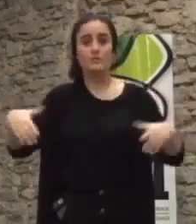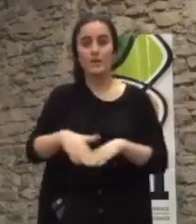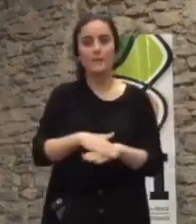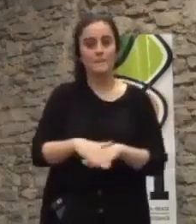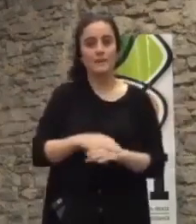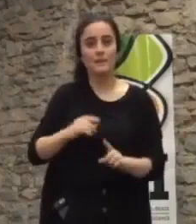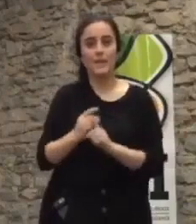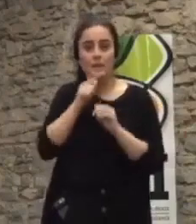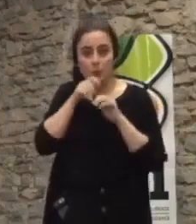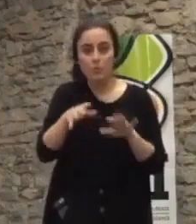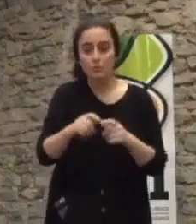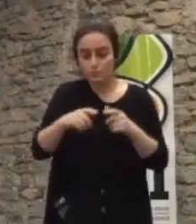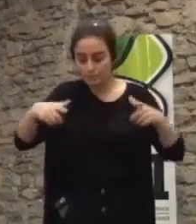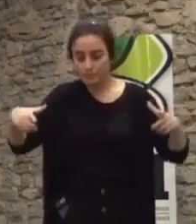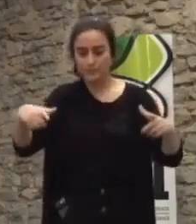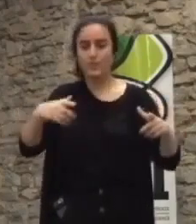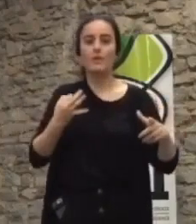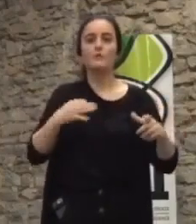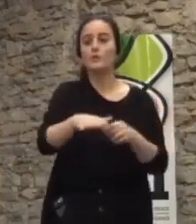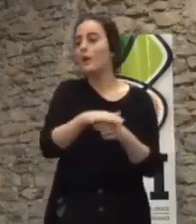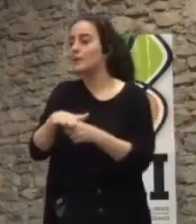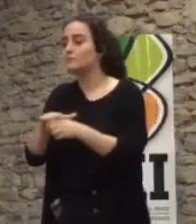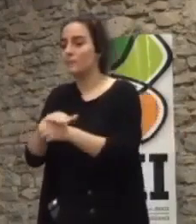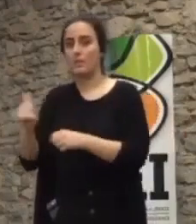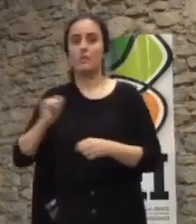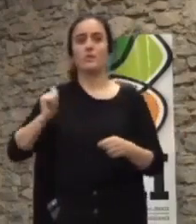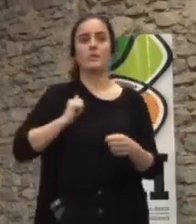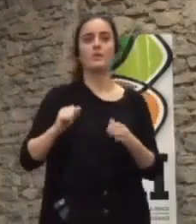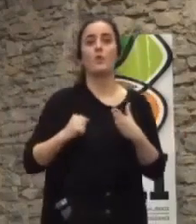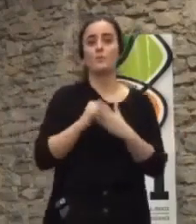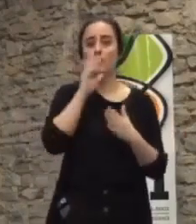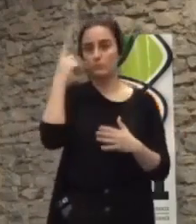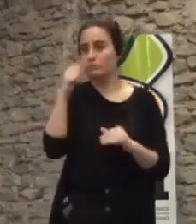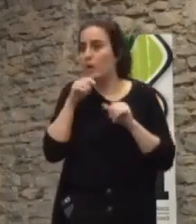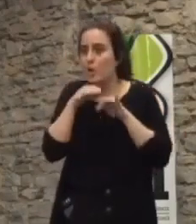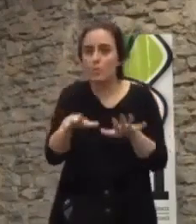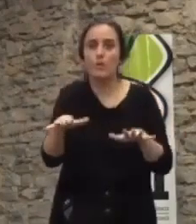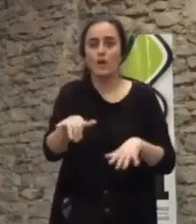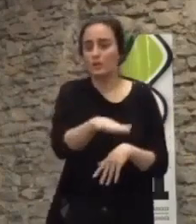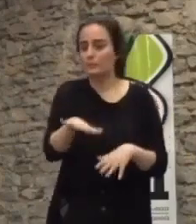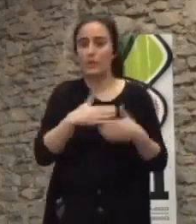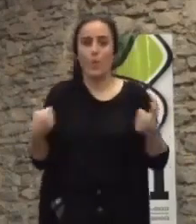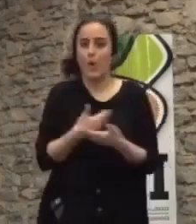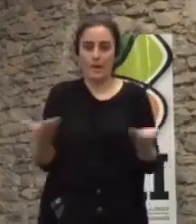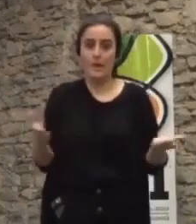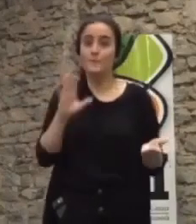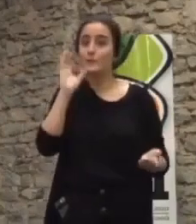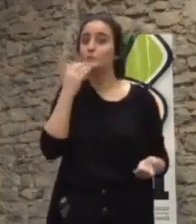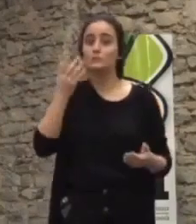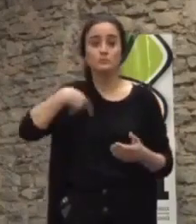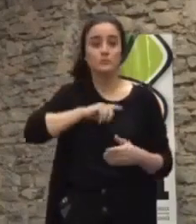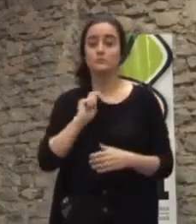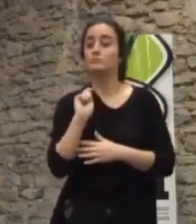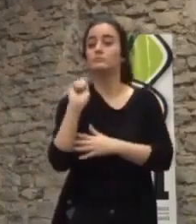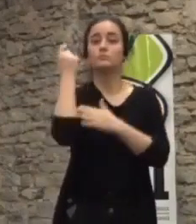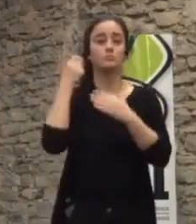antirrumores, bueno, pues se genere en todos los espacios posibles, porque, como sabéis, los rumores están en todos los espacios y en todos los lugares. Entonces, cuanto más lejos lleguemos,